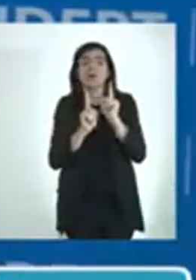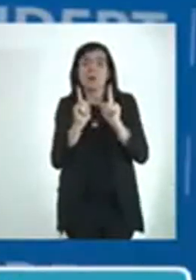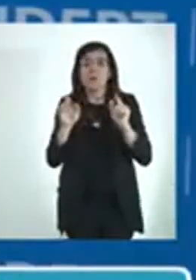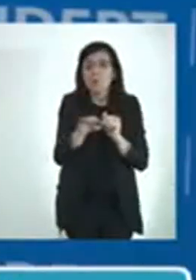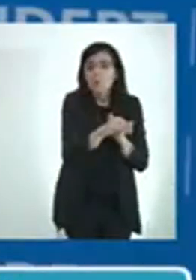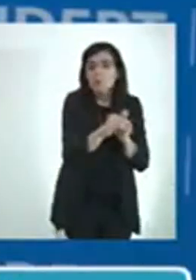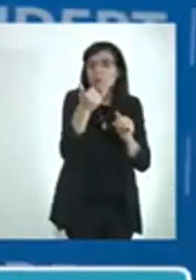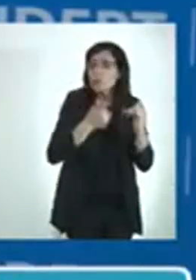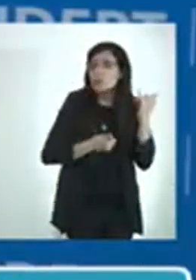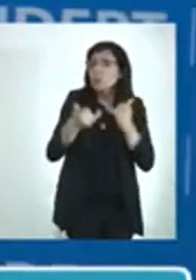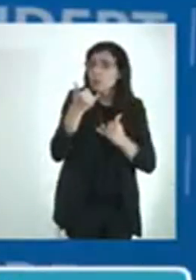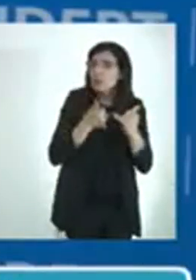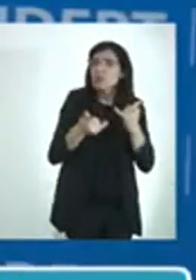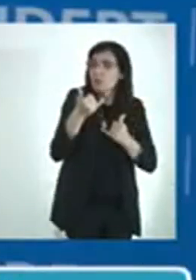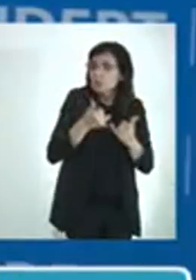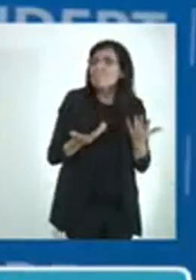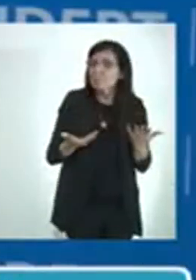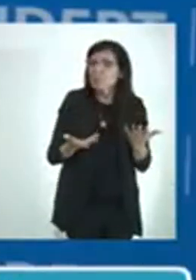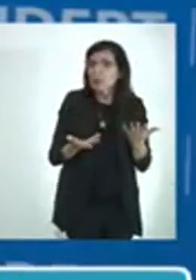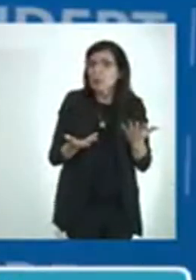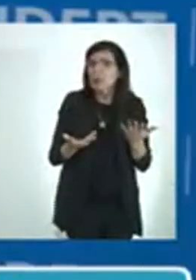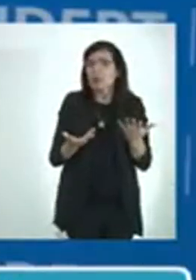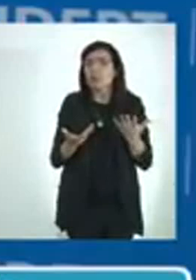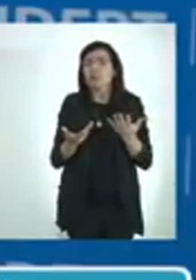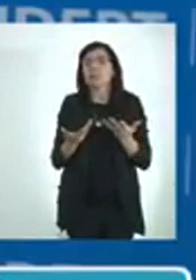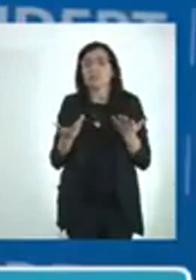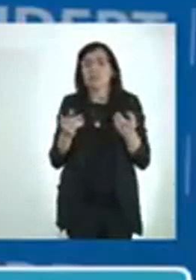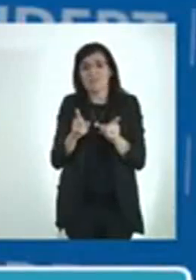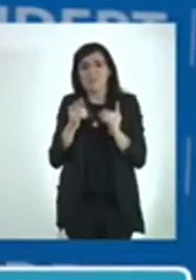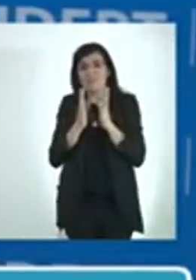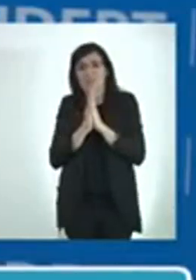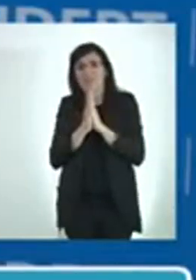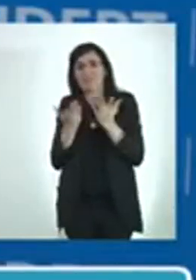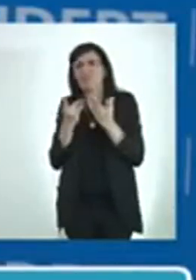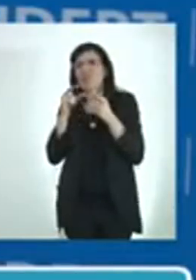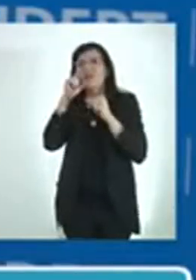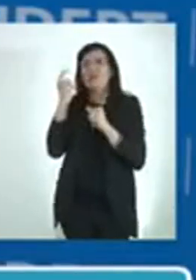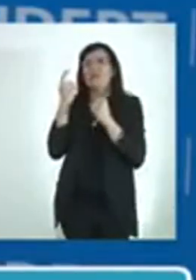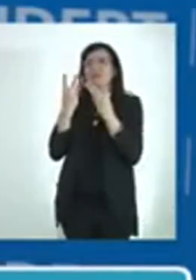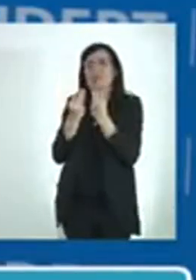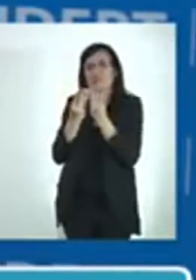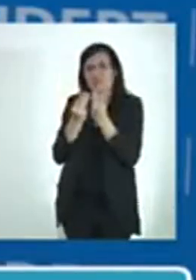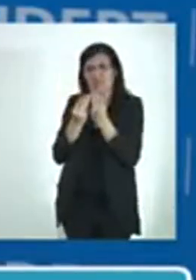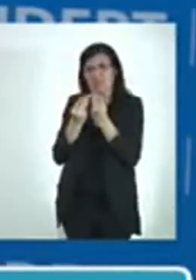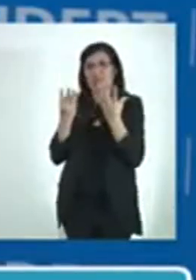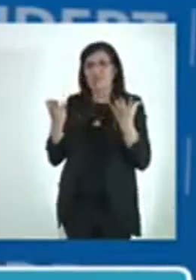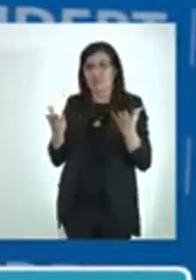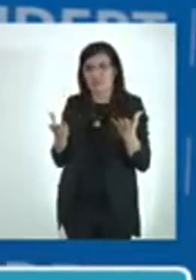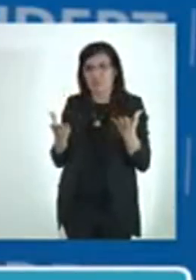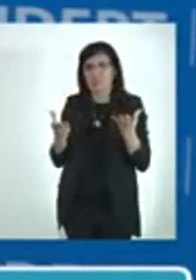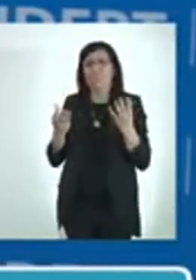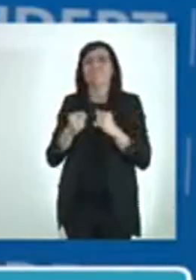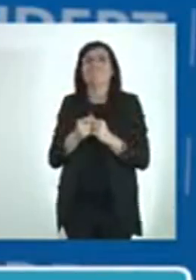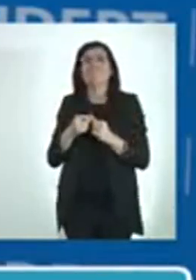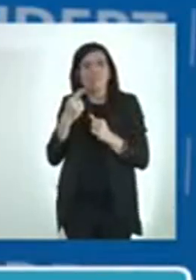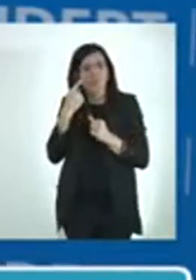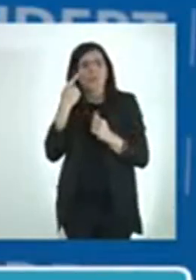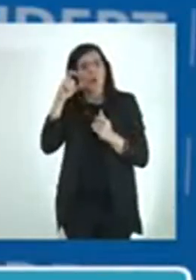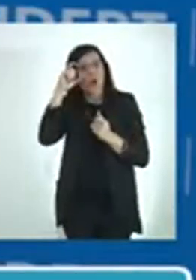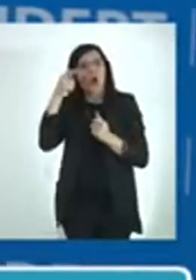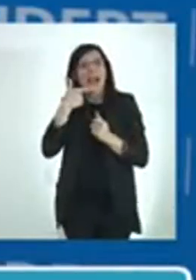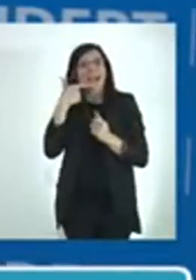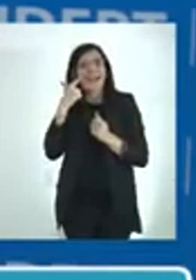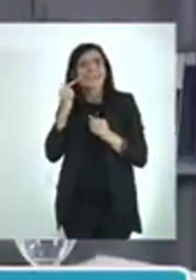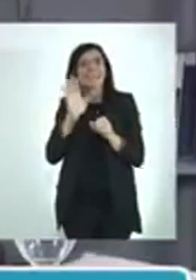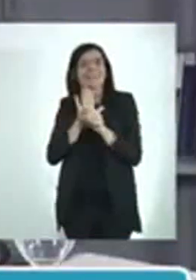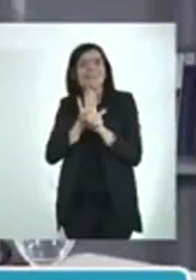veces implícitamente, pero digo, la ESI es una herramienta que cualquier persona la puede agarrar. Sí. Está pensada para que sea transversal e integrada en el sistema